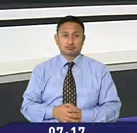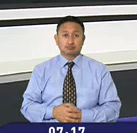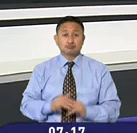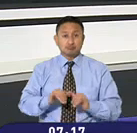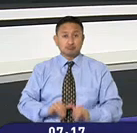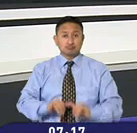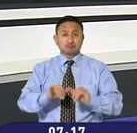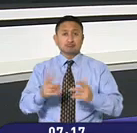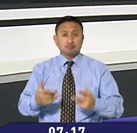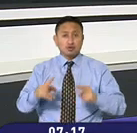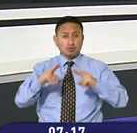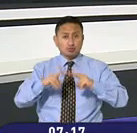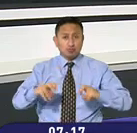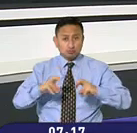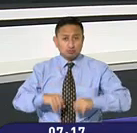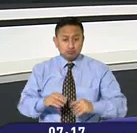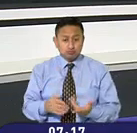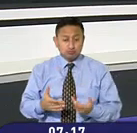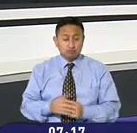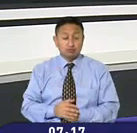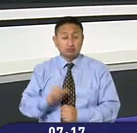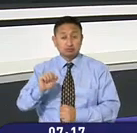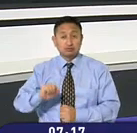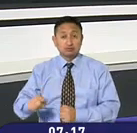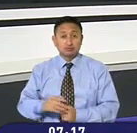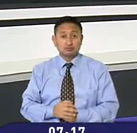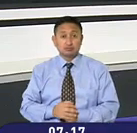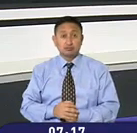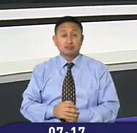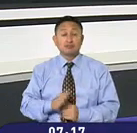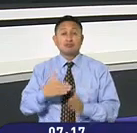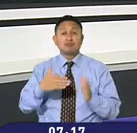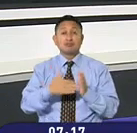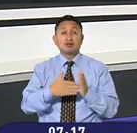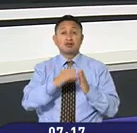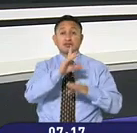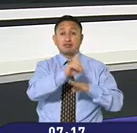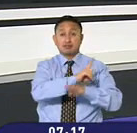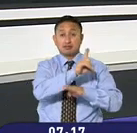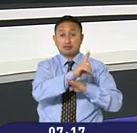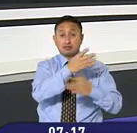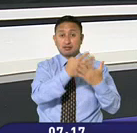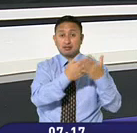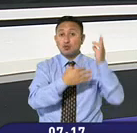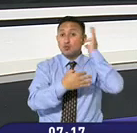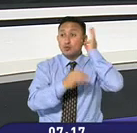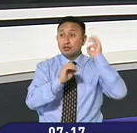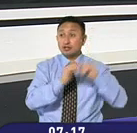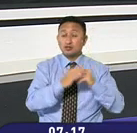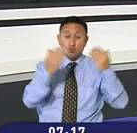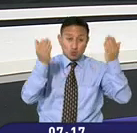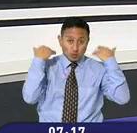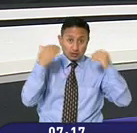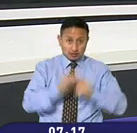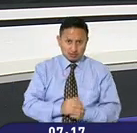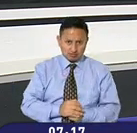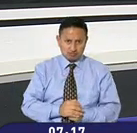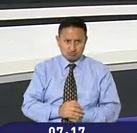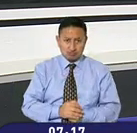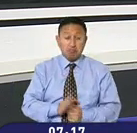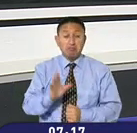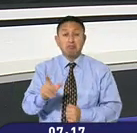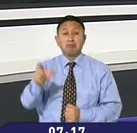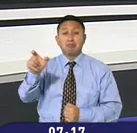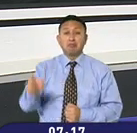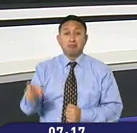las indagaciones en torno al intento de sicariato en contra de la directora de la cárcel de mujeres en Guayaquil. Aparentemente los